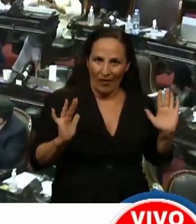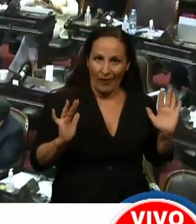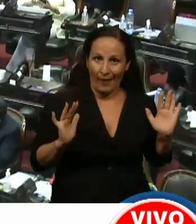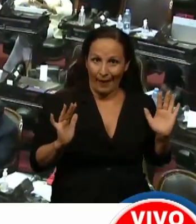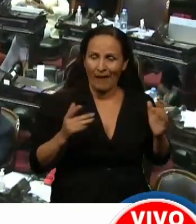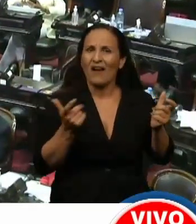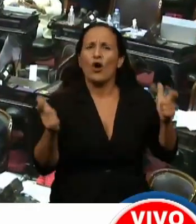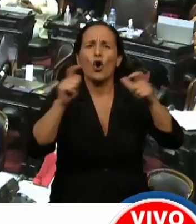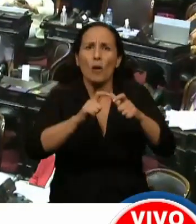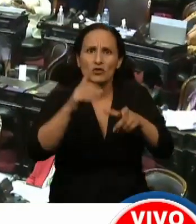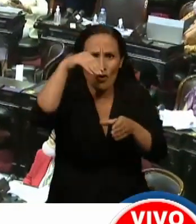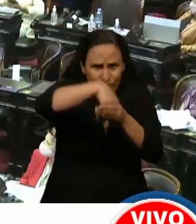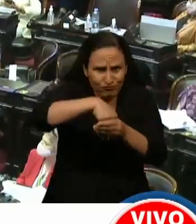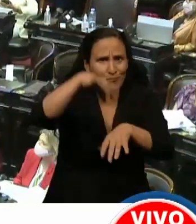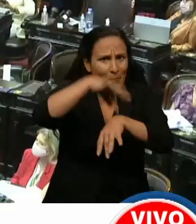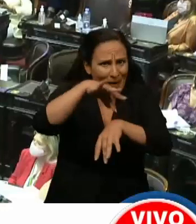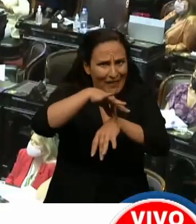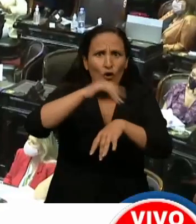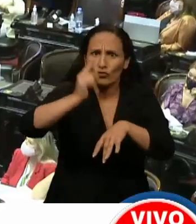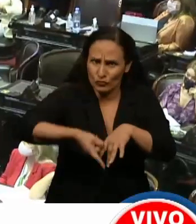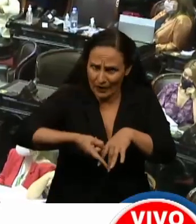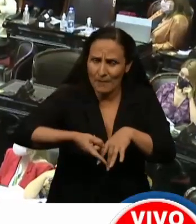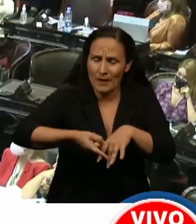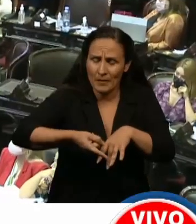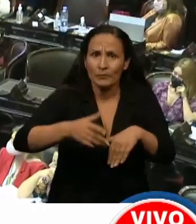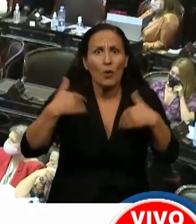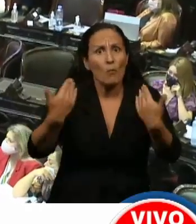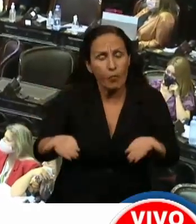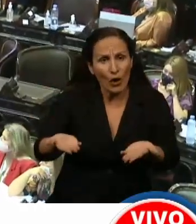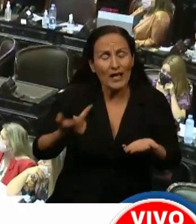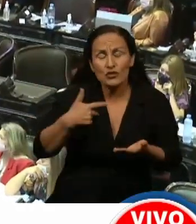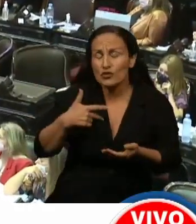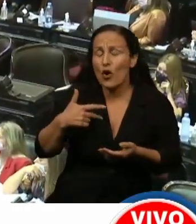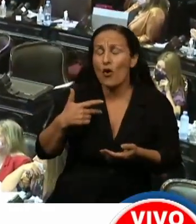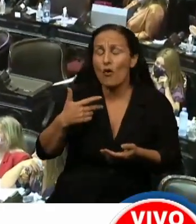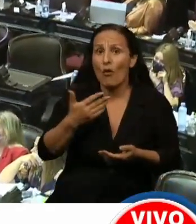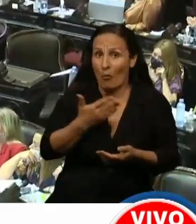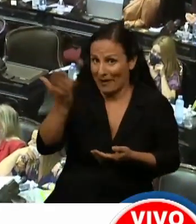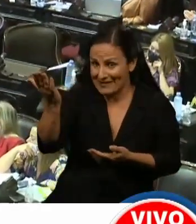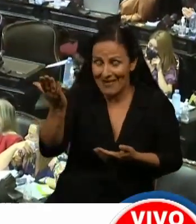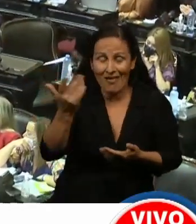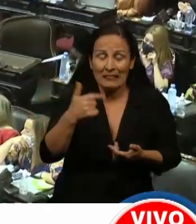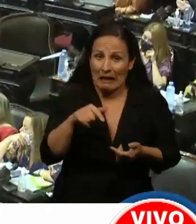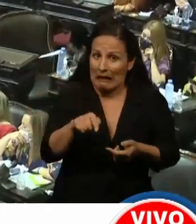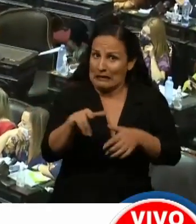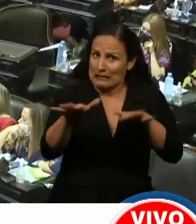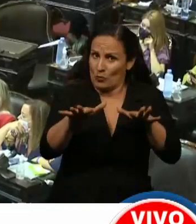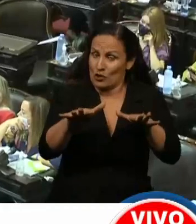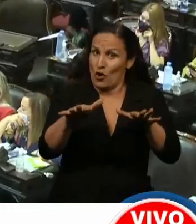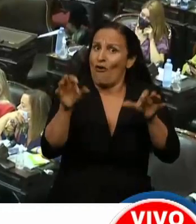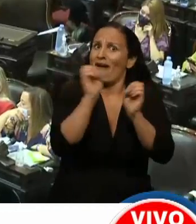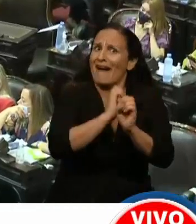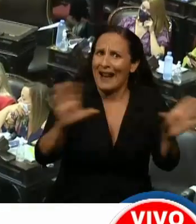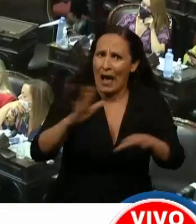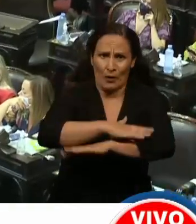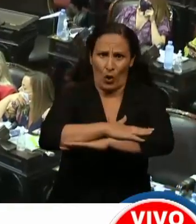por legisladores que son médicos. Es por ello, señor presidente, que atento a la gravedad de la